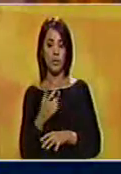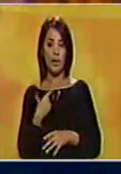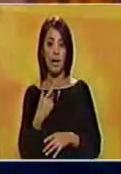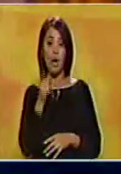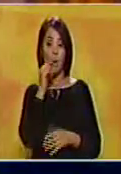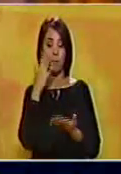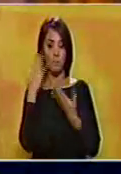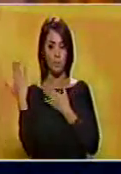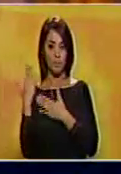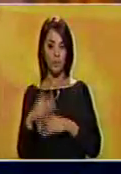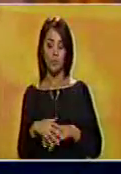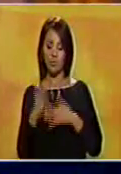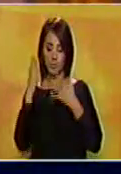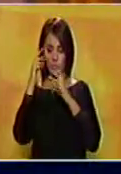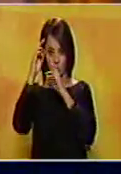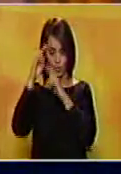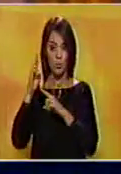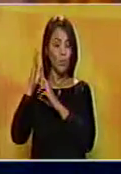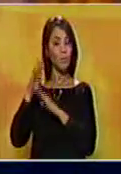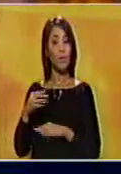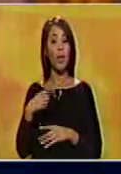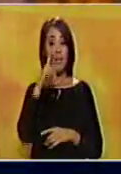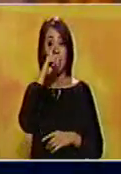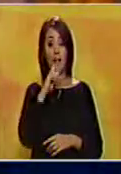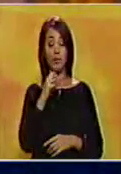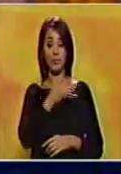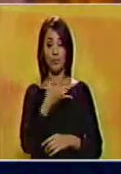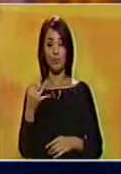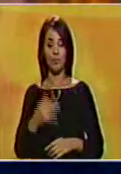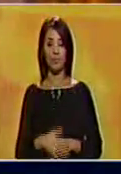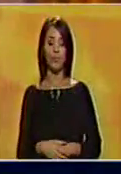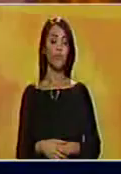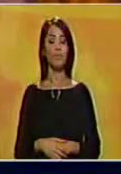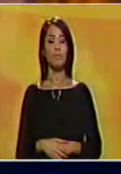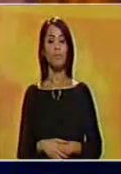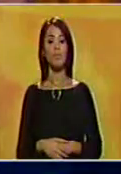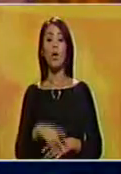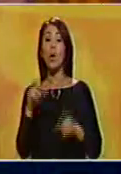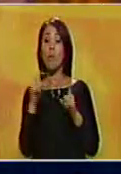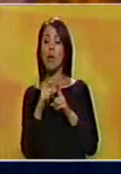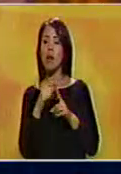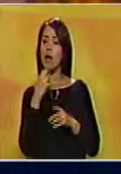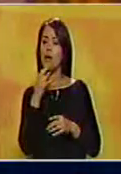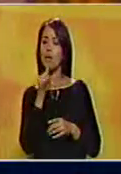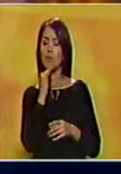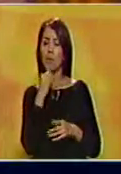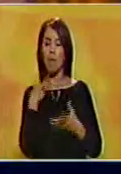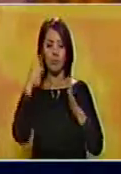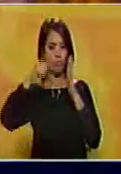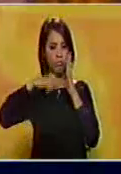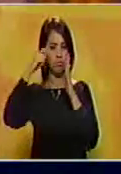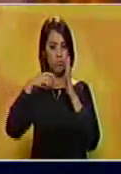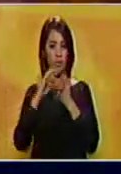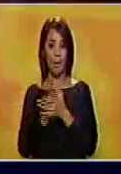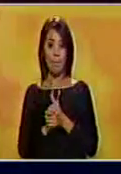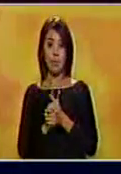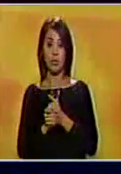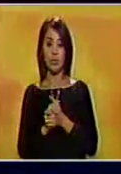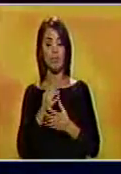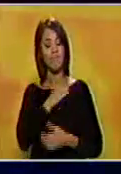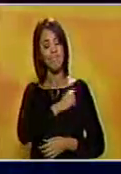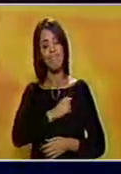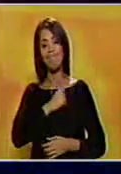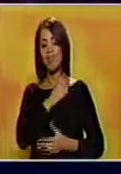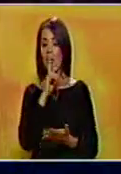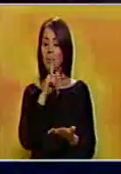fue reconocido con el galardón Éxito Global del Año. Sir Elton John dedicó unas palabras en un video a su gran amigo Ed. Él lamentó no poder